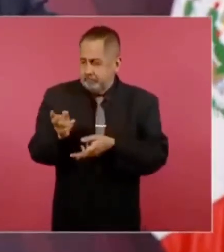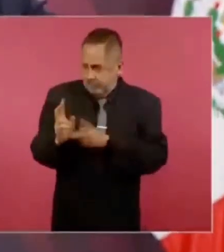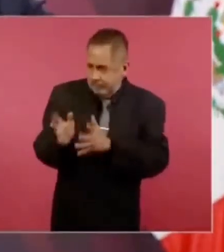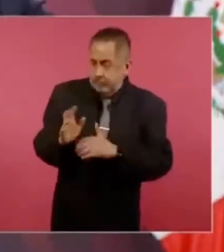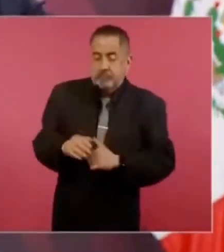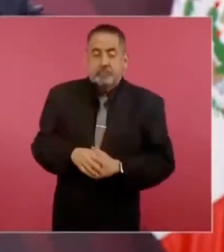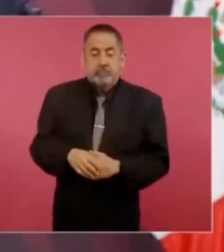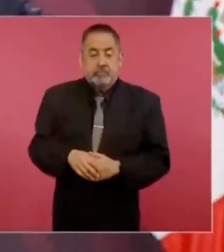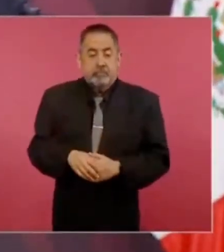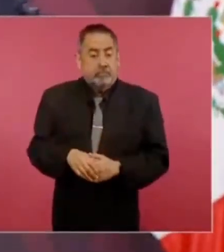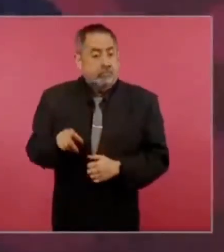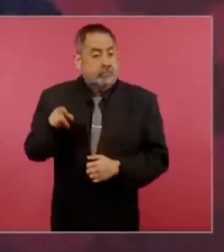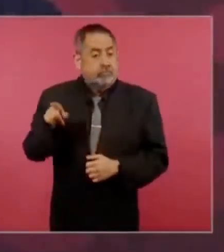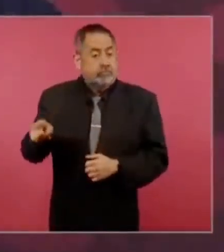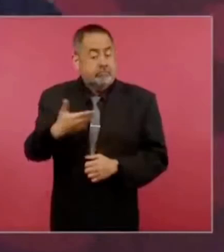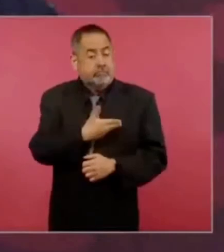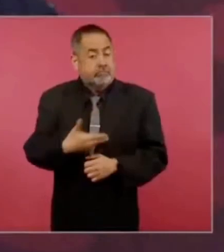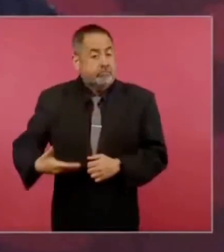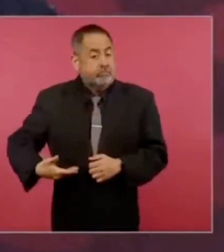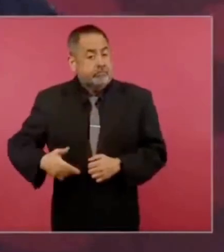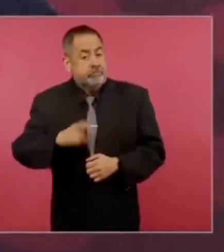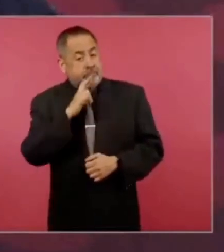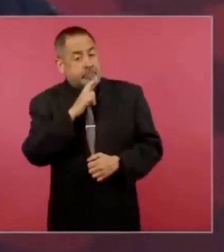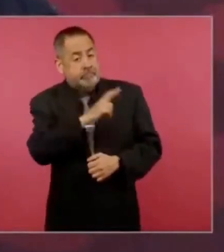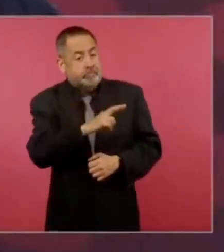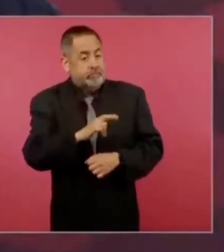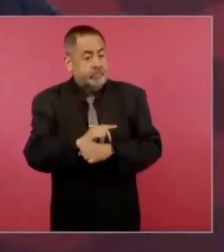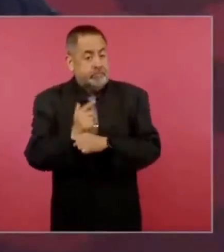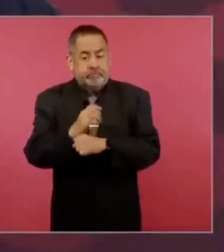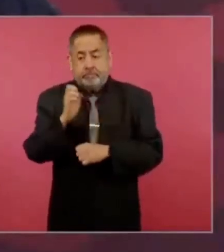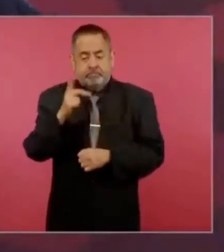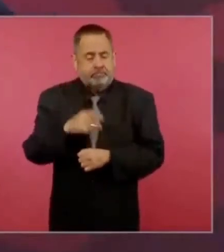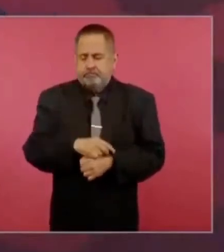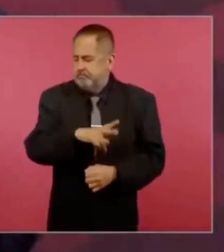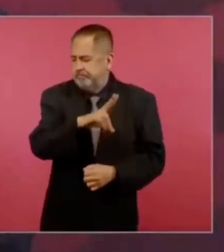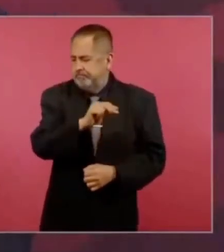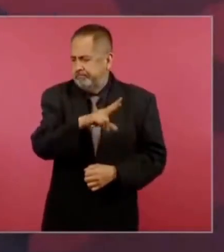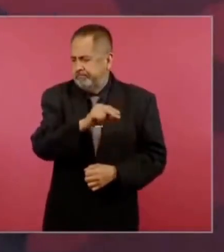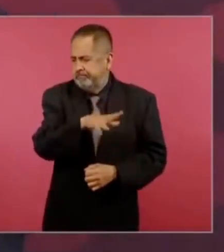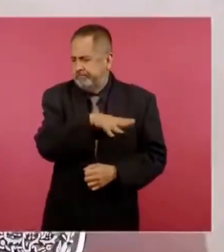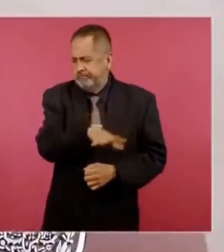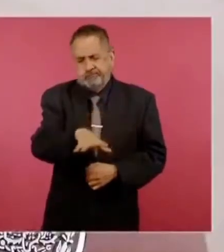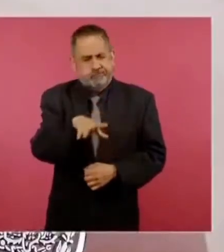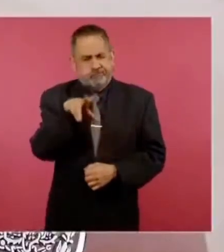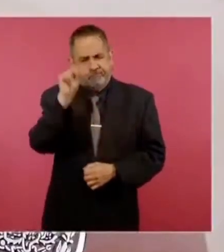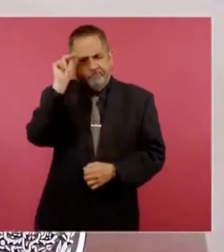Y le dice el licenciado Peña que no,